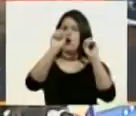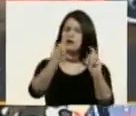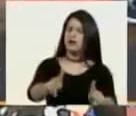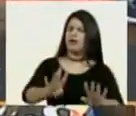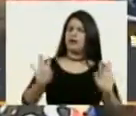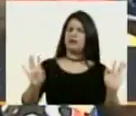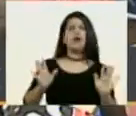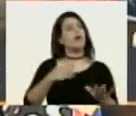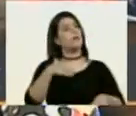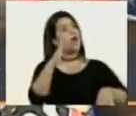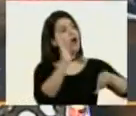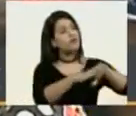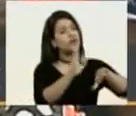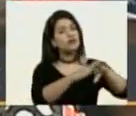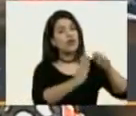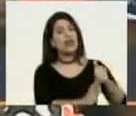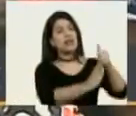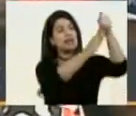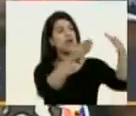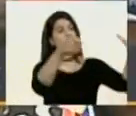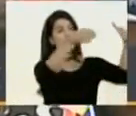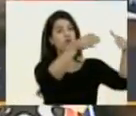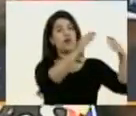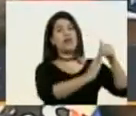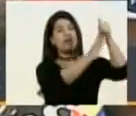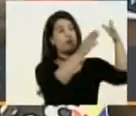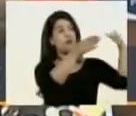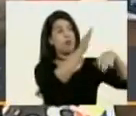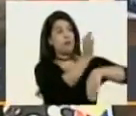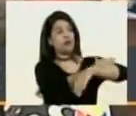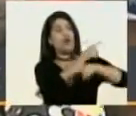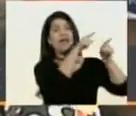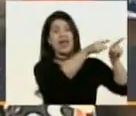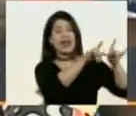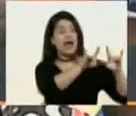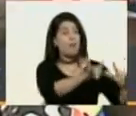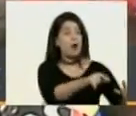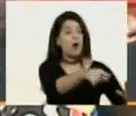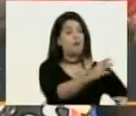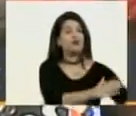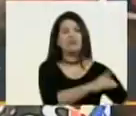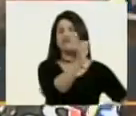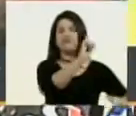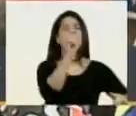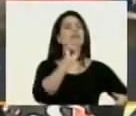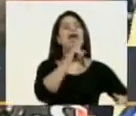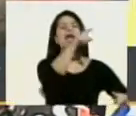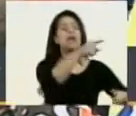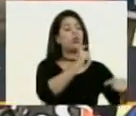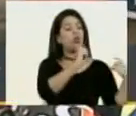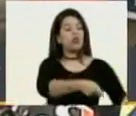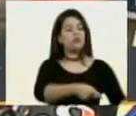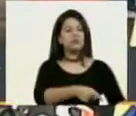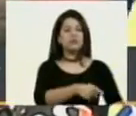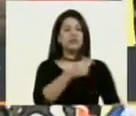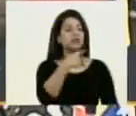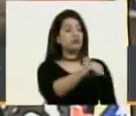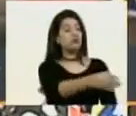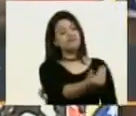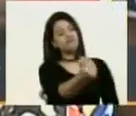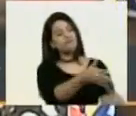algo, esa dirigencia opositora la odia a usted, porque no teme convocar a una manifestación para asesinar a sus